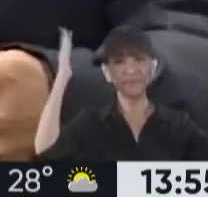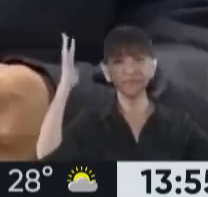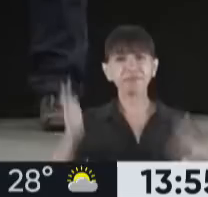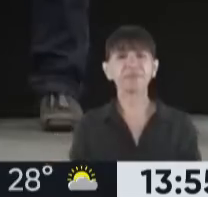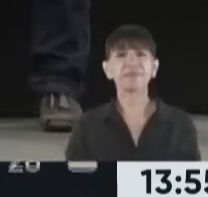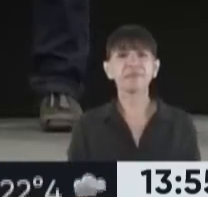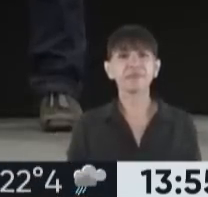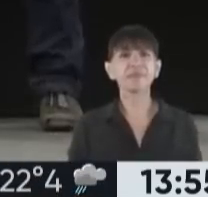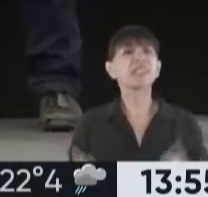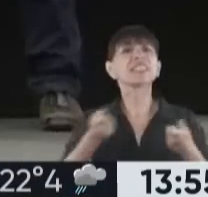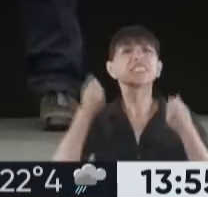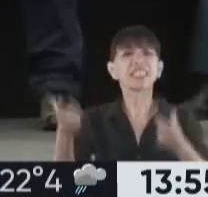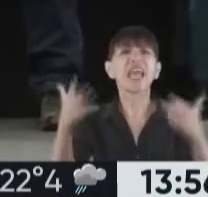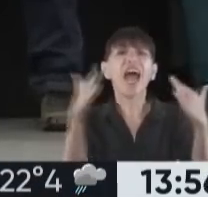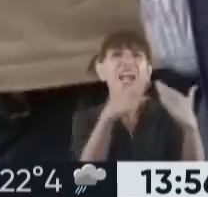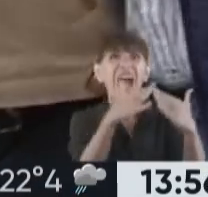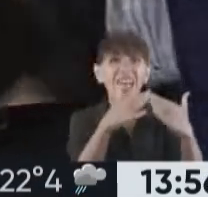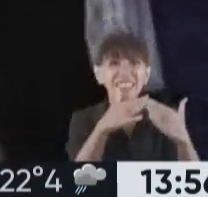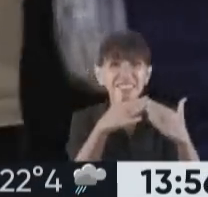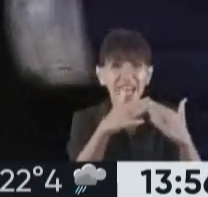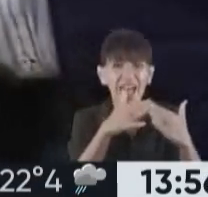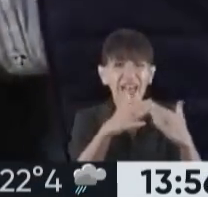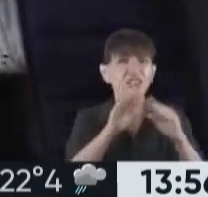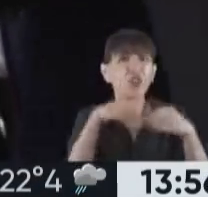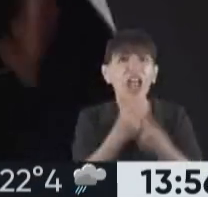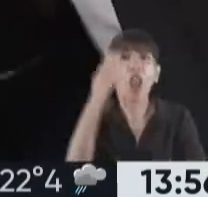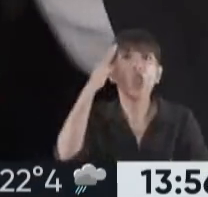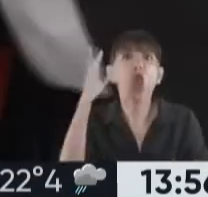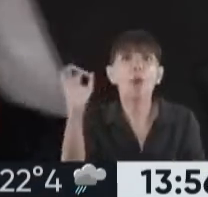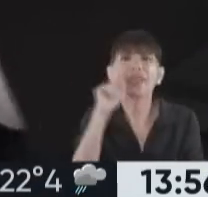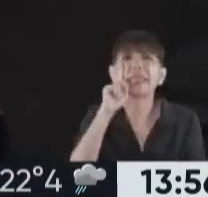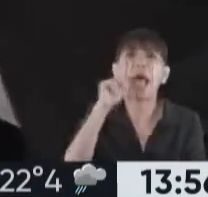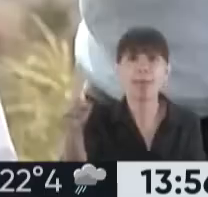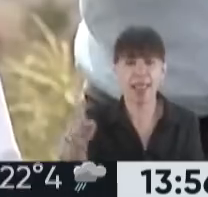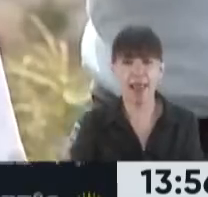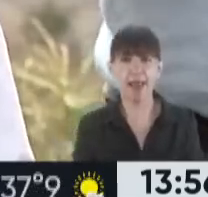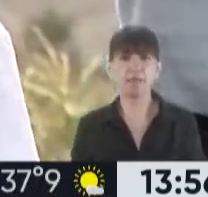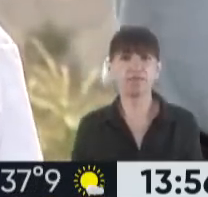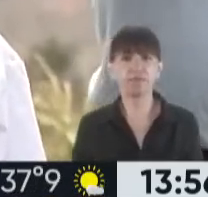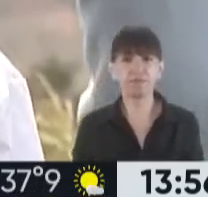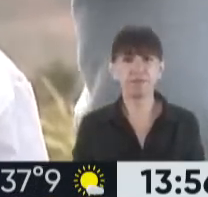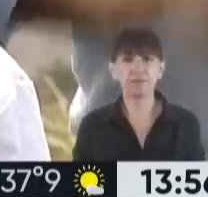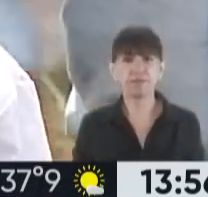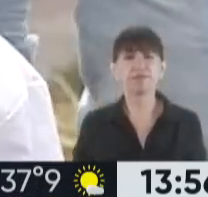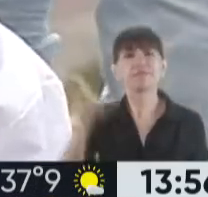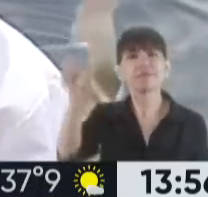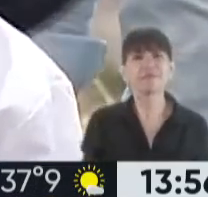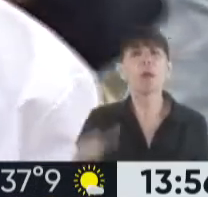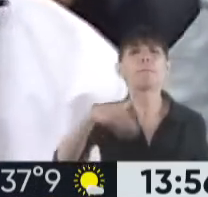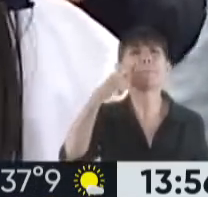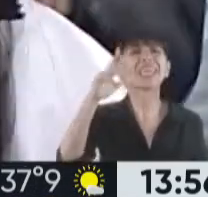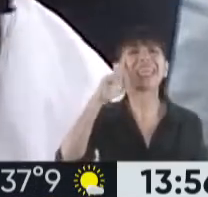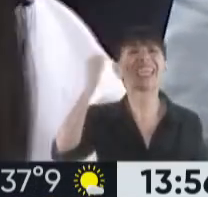Se entrega la vivienda número 90.000. Recibe Villanueva